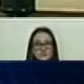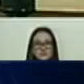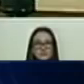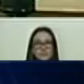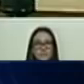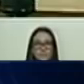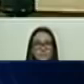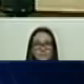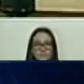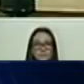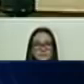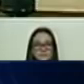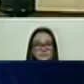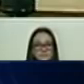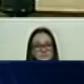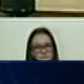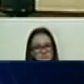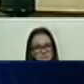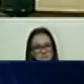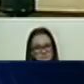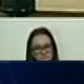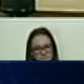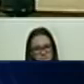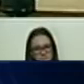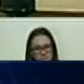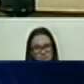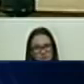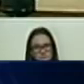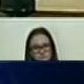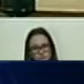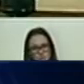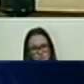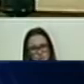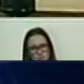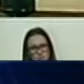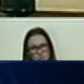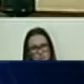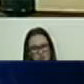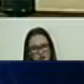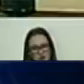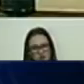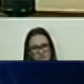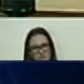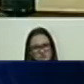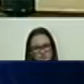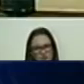Y nuestra generación sentía la tristeza de ver un país postrado, liquidado,